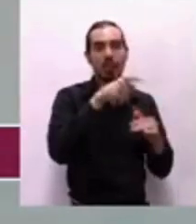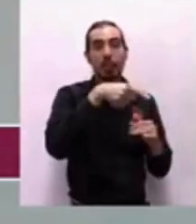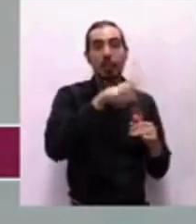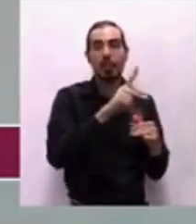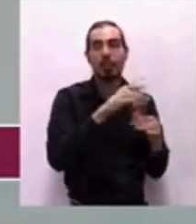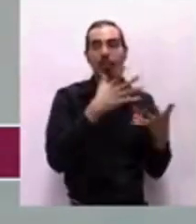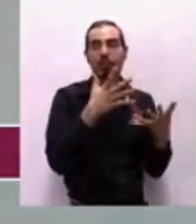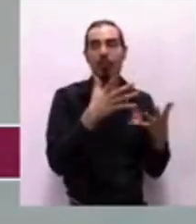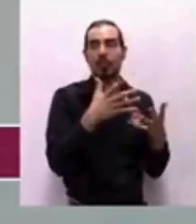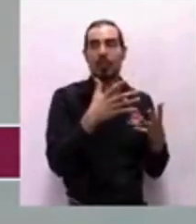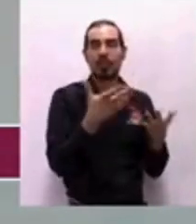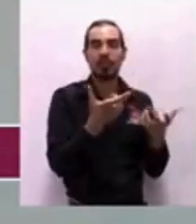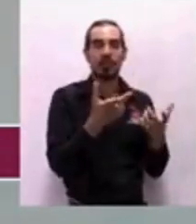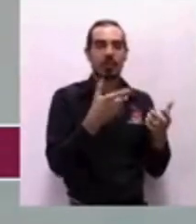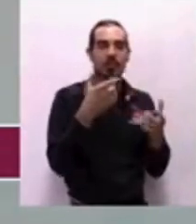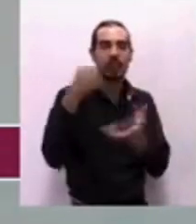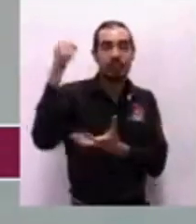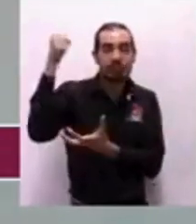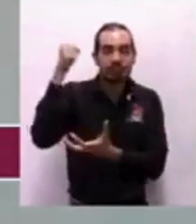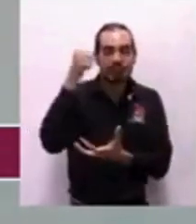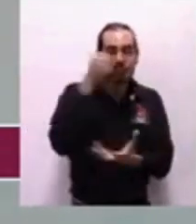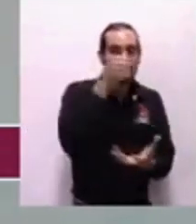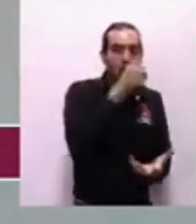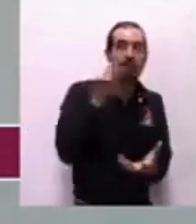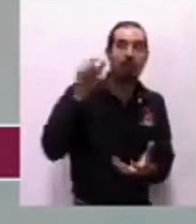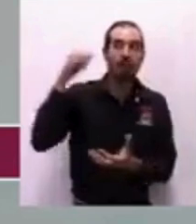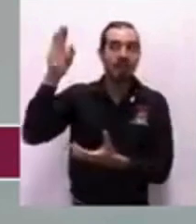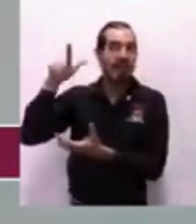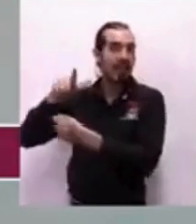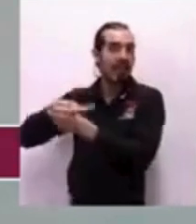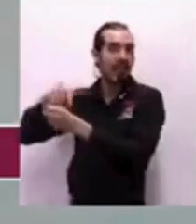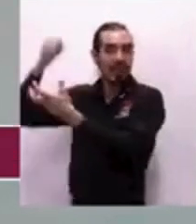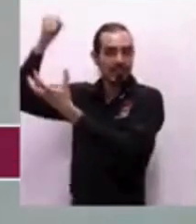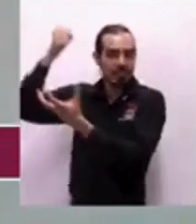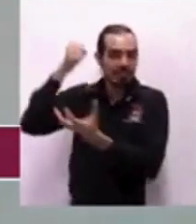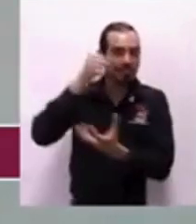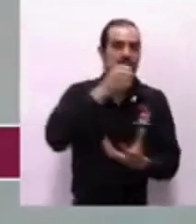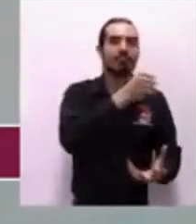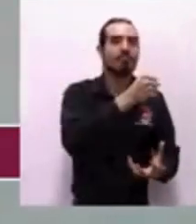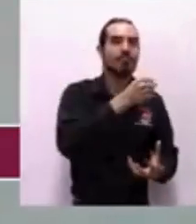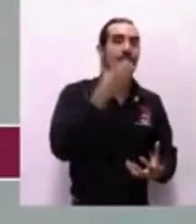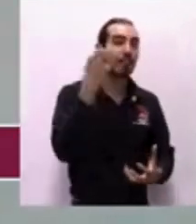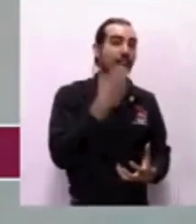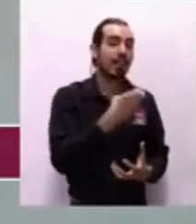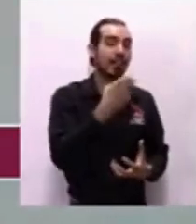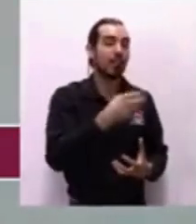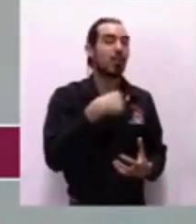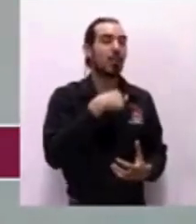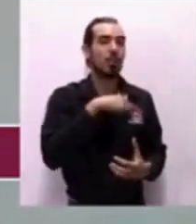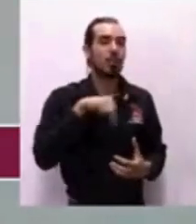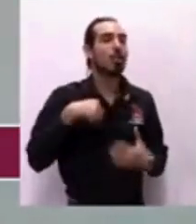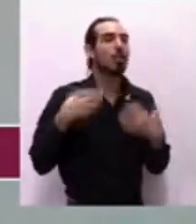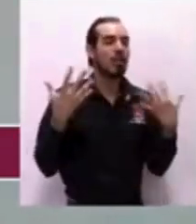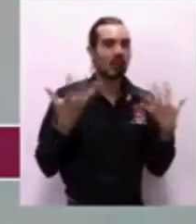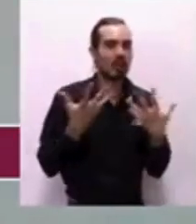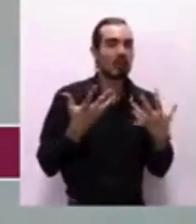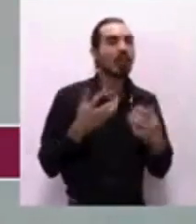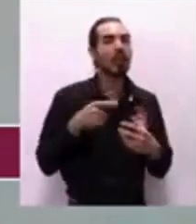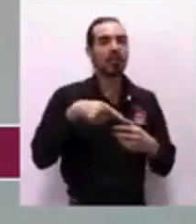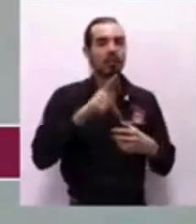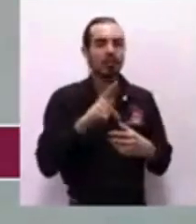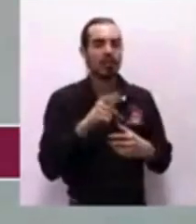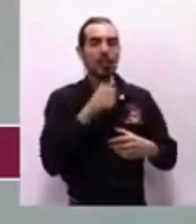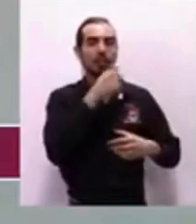la inversión que llega es del Gobierno Federal eh Este es el planteamiento que nosotros recibimos y como